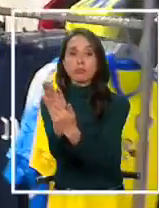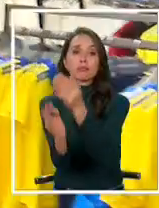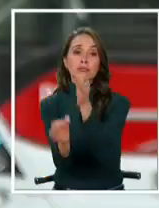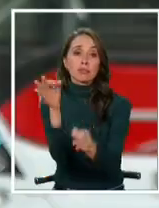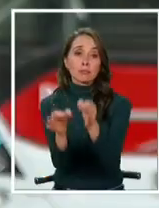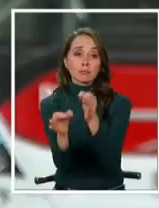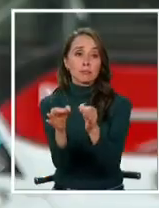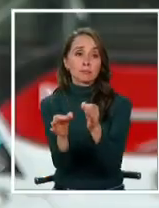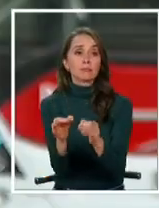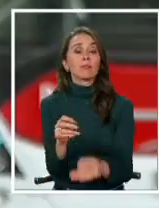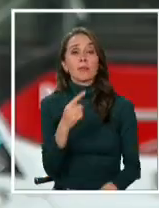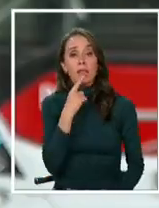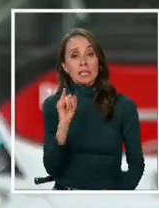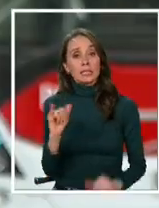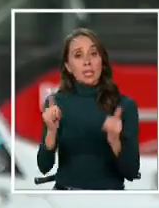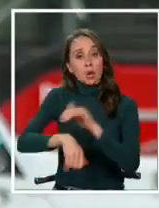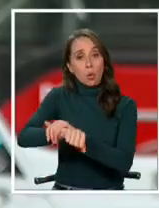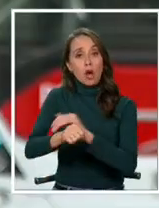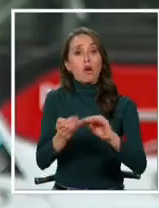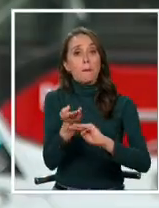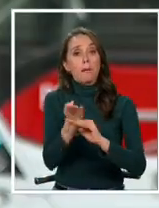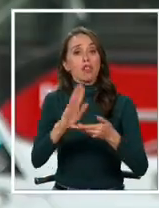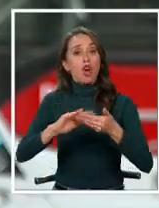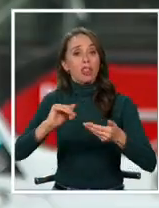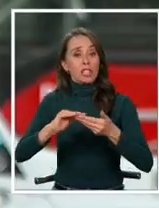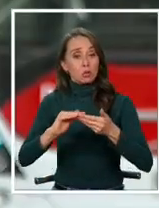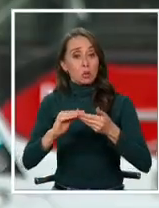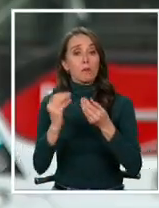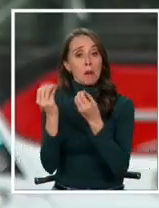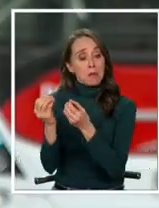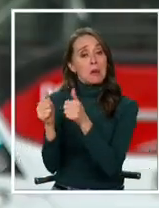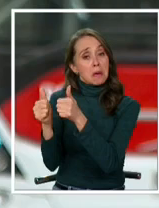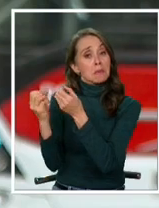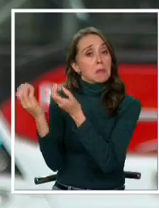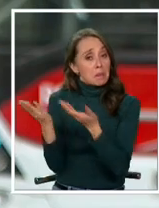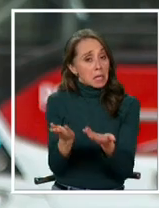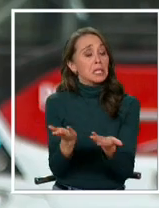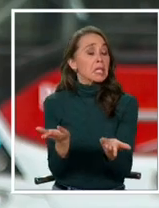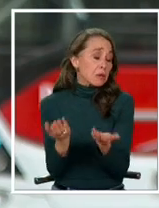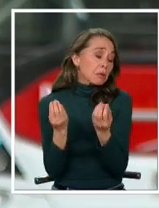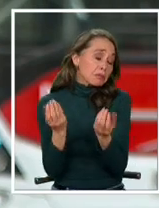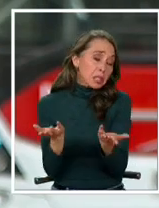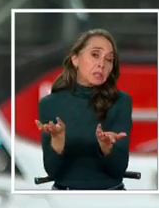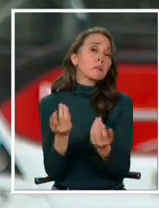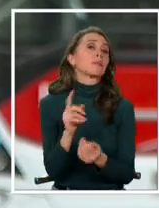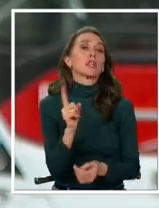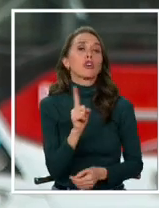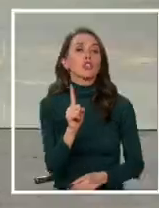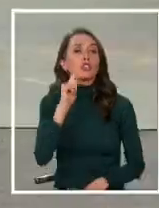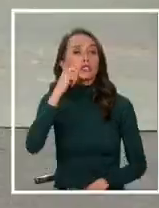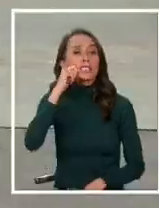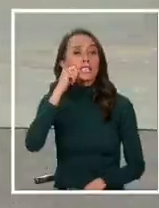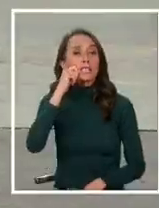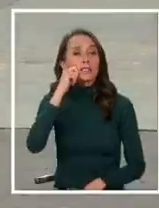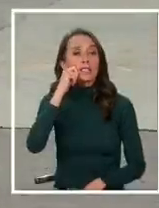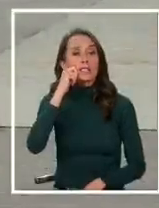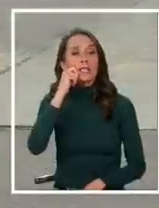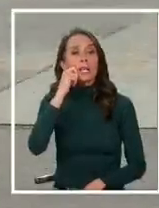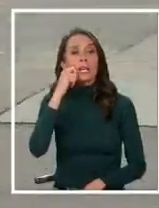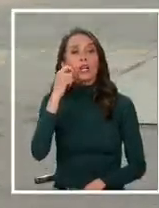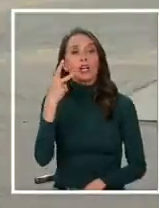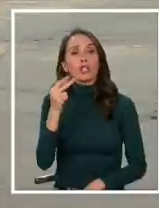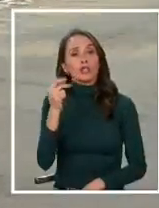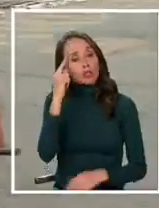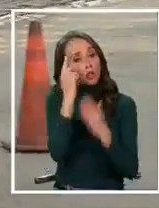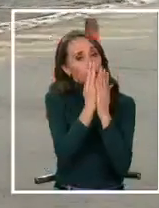legales si bien se reconoce que el jugador pide disculpas y y bienvenido En buena hora pero eso no no implica de alguna manera no no estudiar